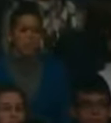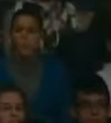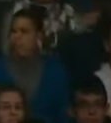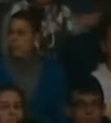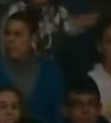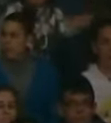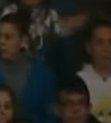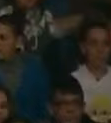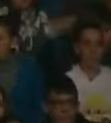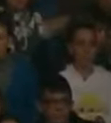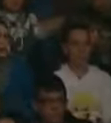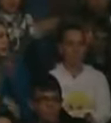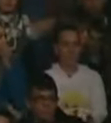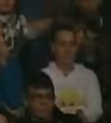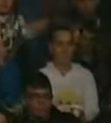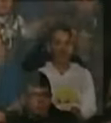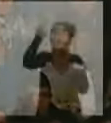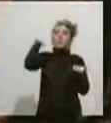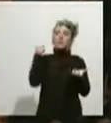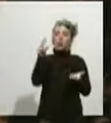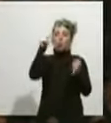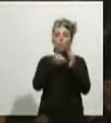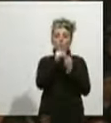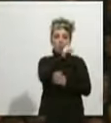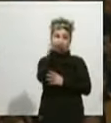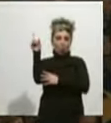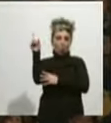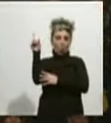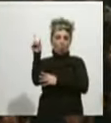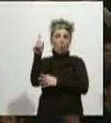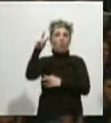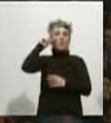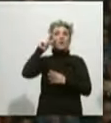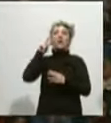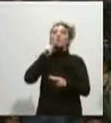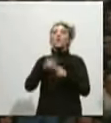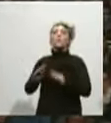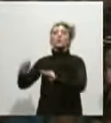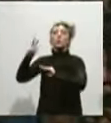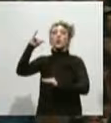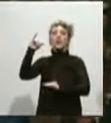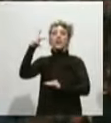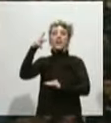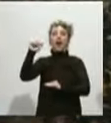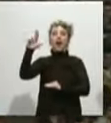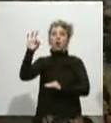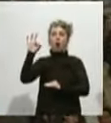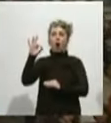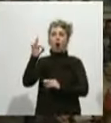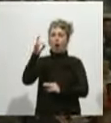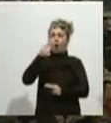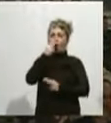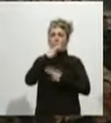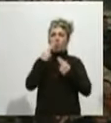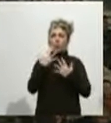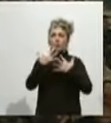Nuestro drag ganador en el pasado año, en el 2011, drag Ícaro, conquistó al público y además